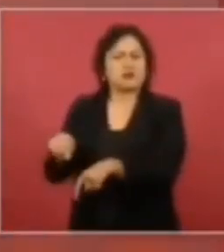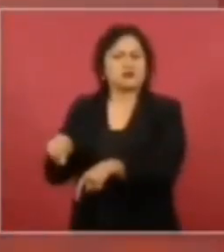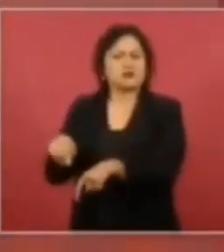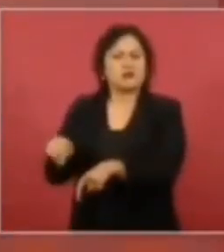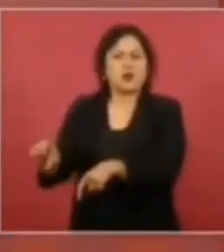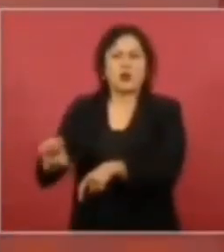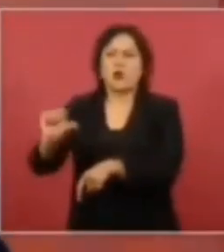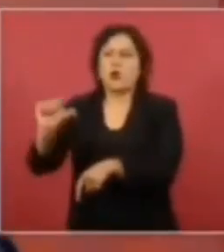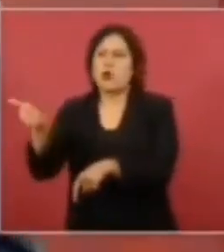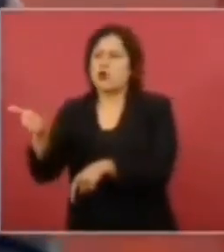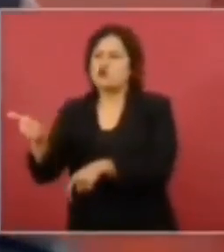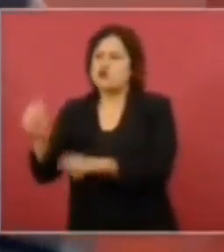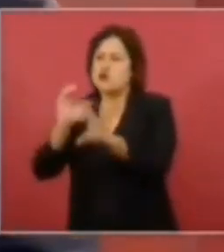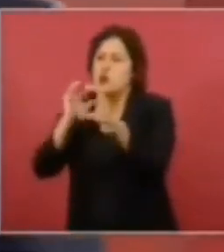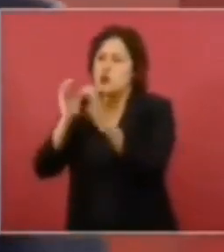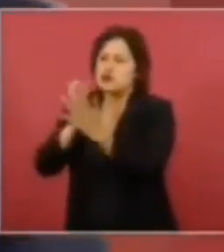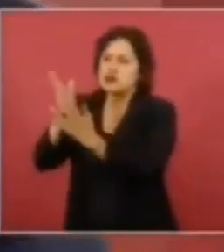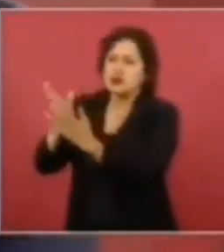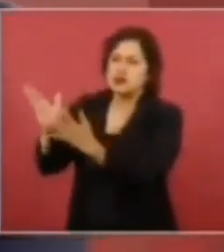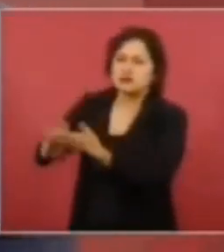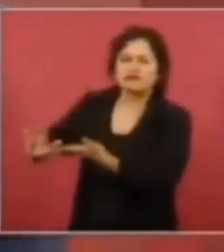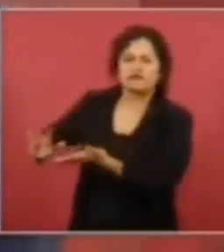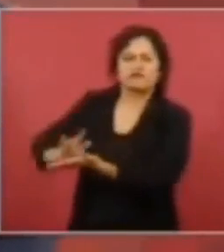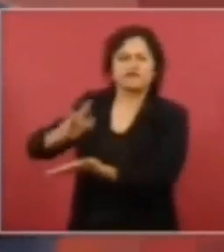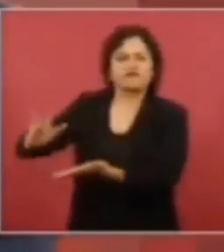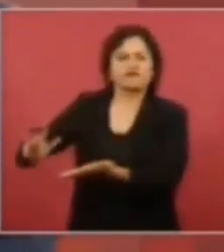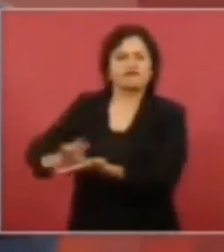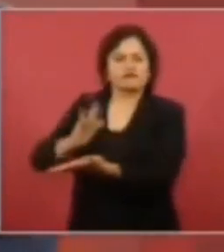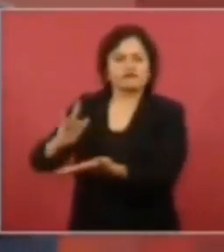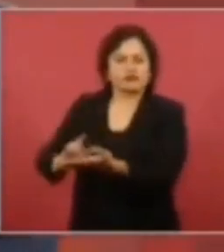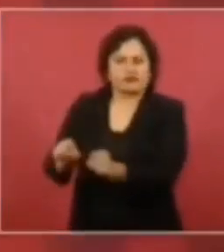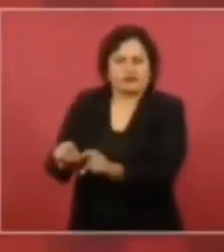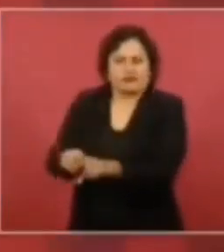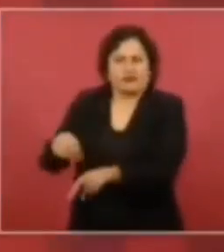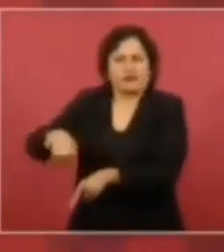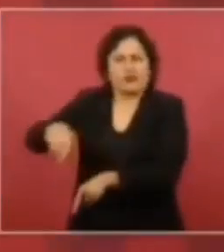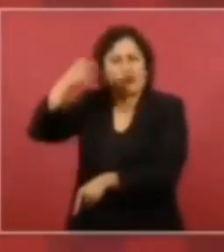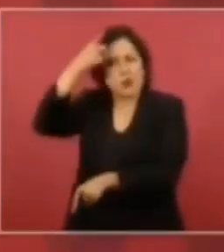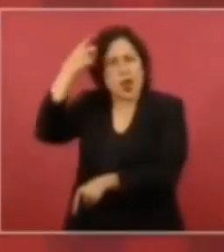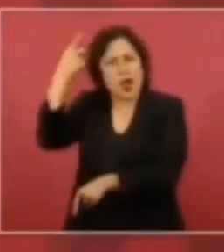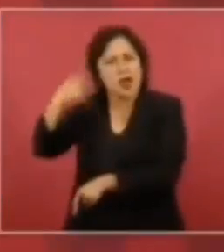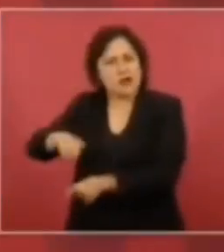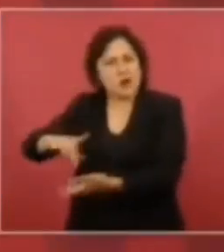por medios de comunicación, también propiedad de esos grupos,